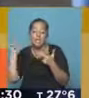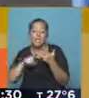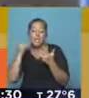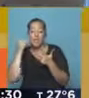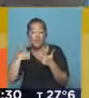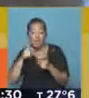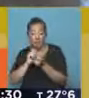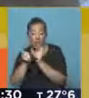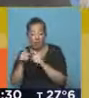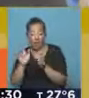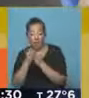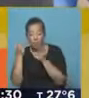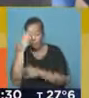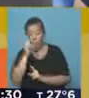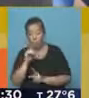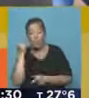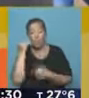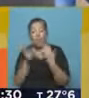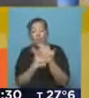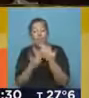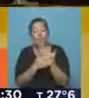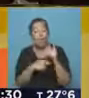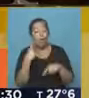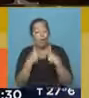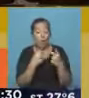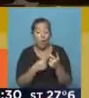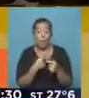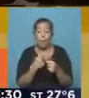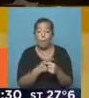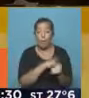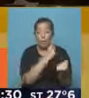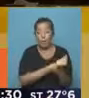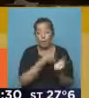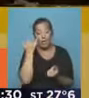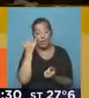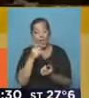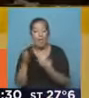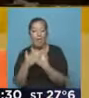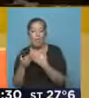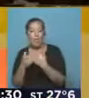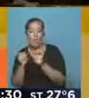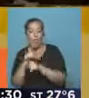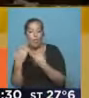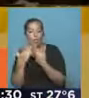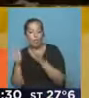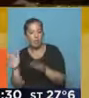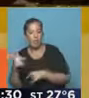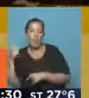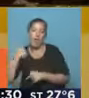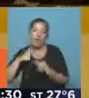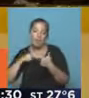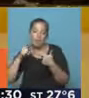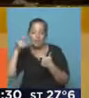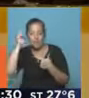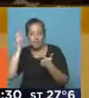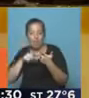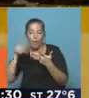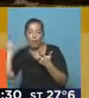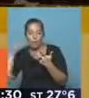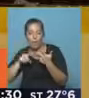y que en términos de continuidad a la izquierda bolivariana seguía en el poder y la izquierda no bolivariana había sido ajenas al poder en argentina en chile en brasil